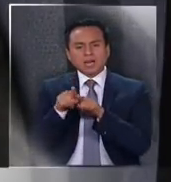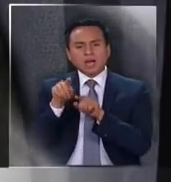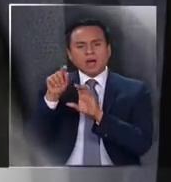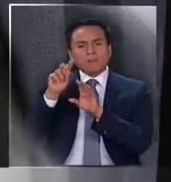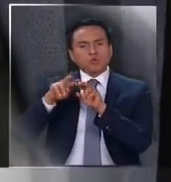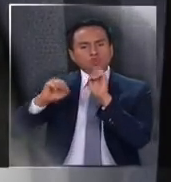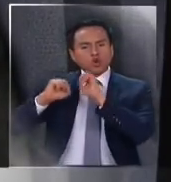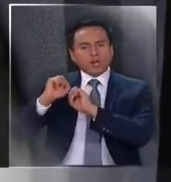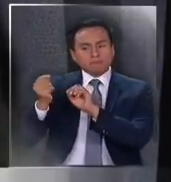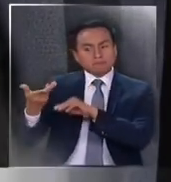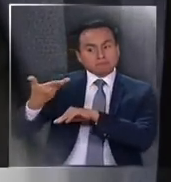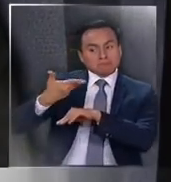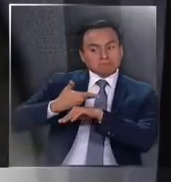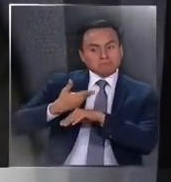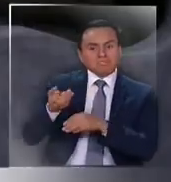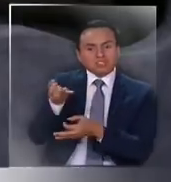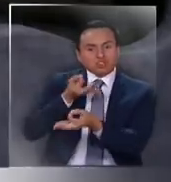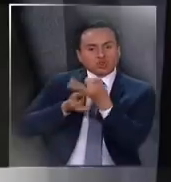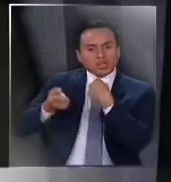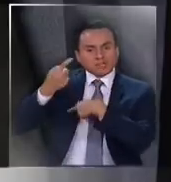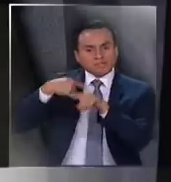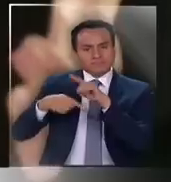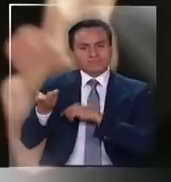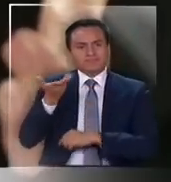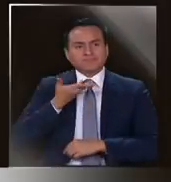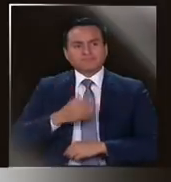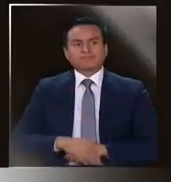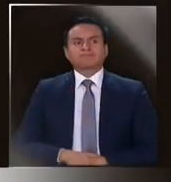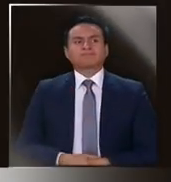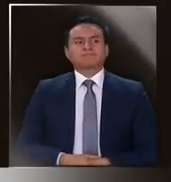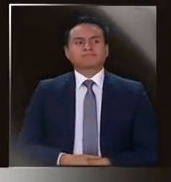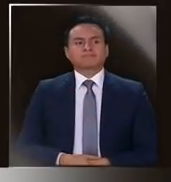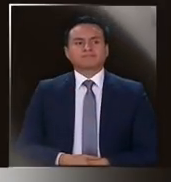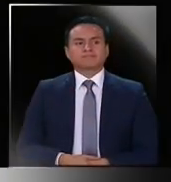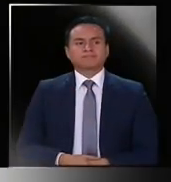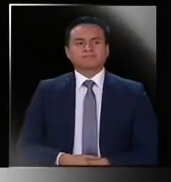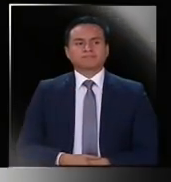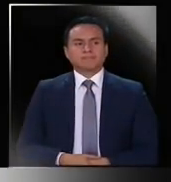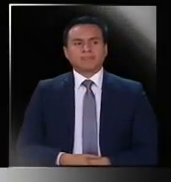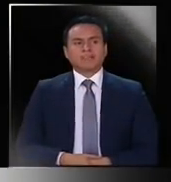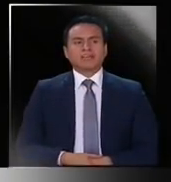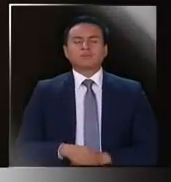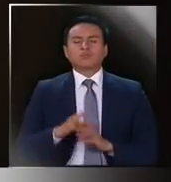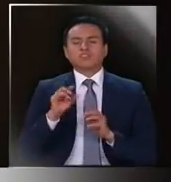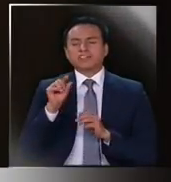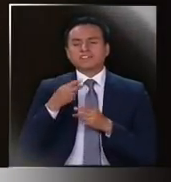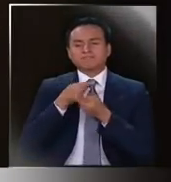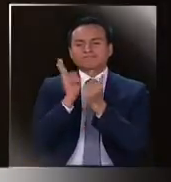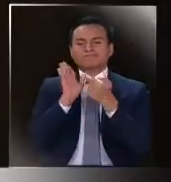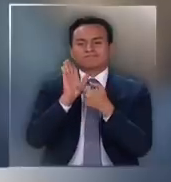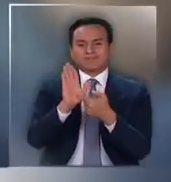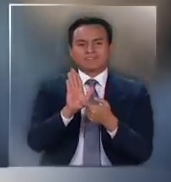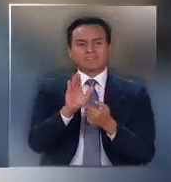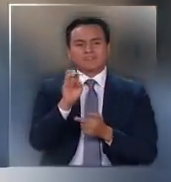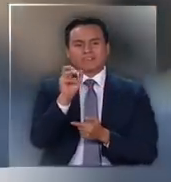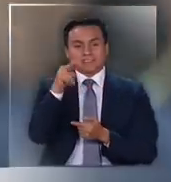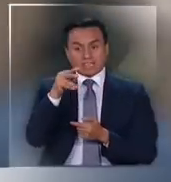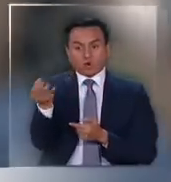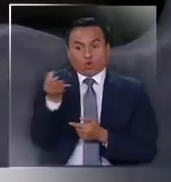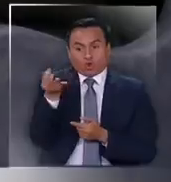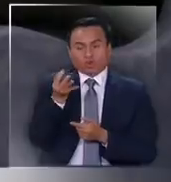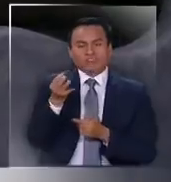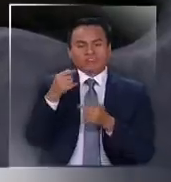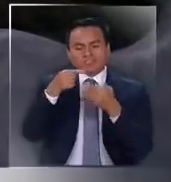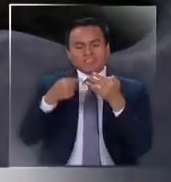y me contó la historia. A pocos días de su estreno, Sebastián Lelio nos contó detalles